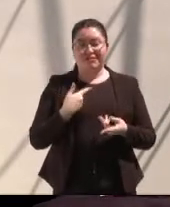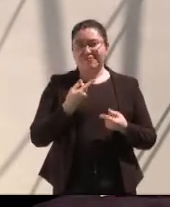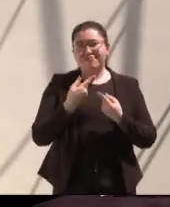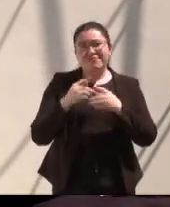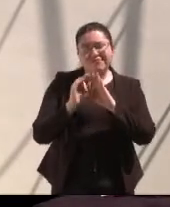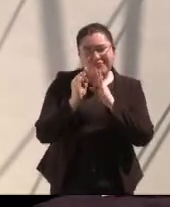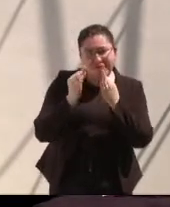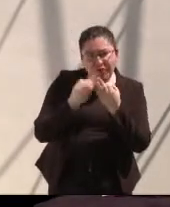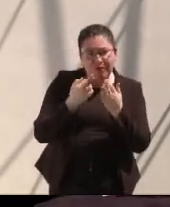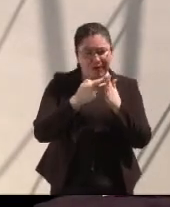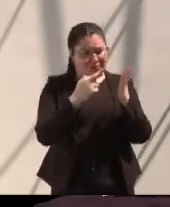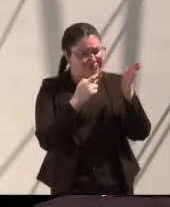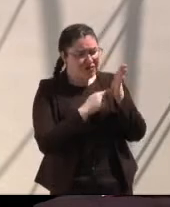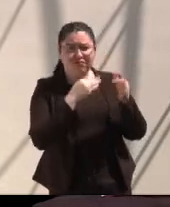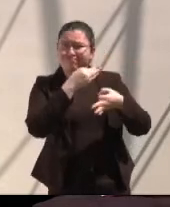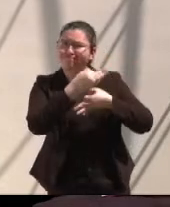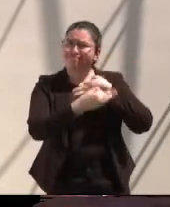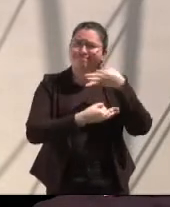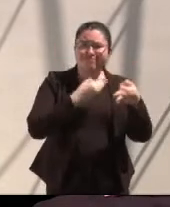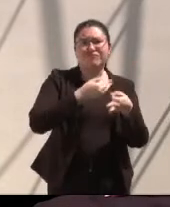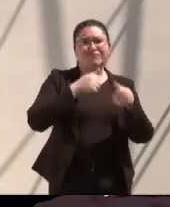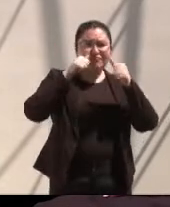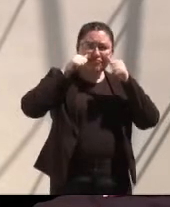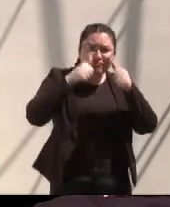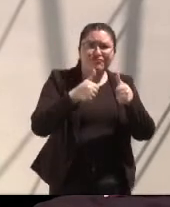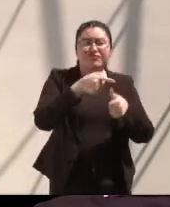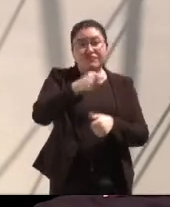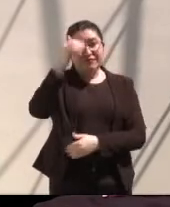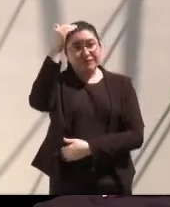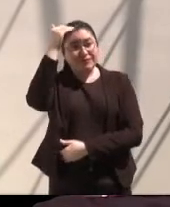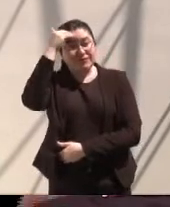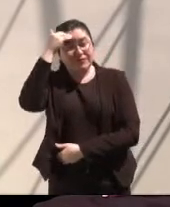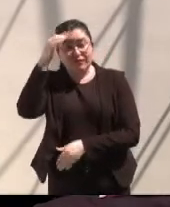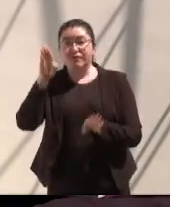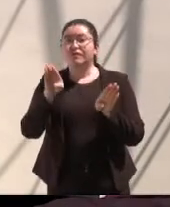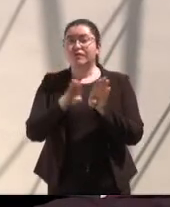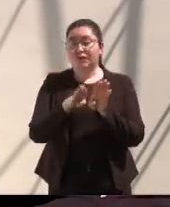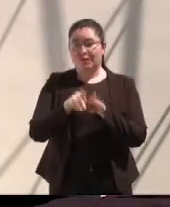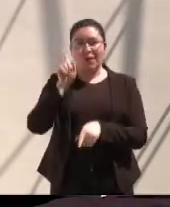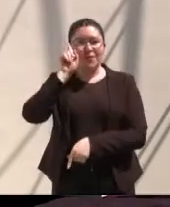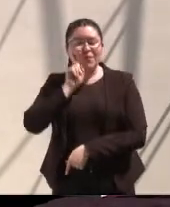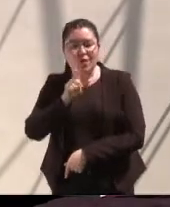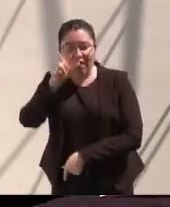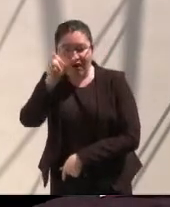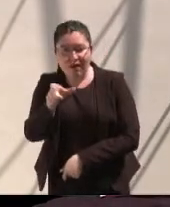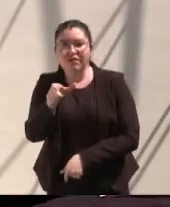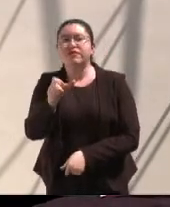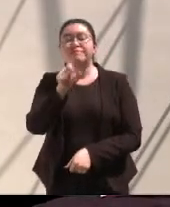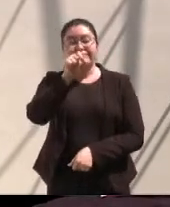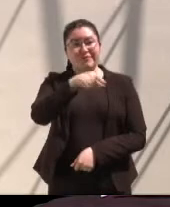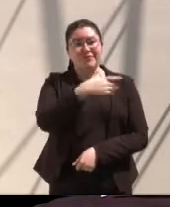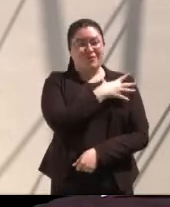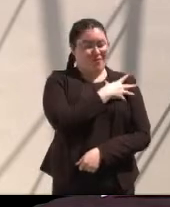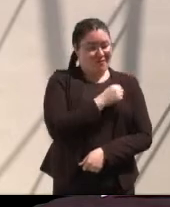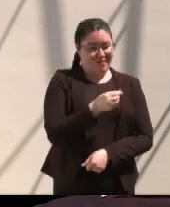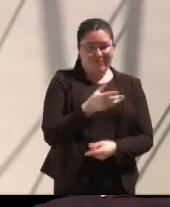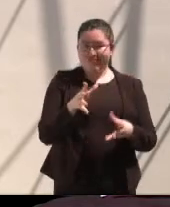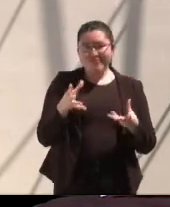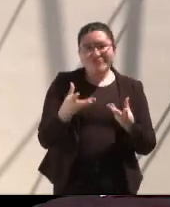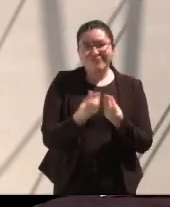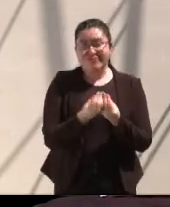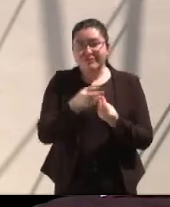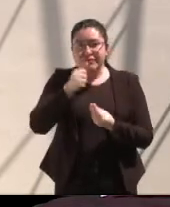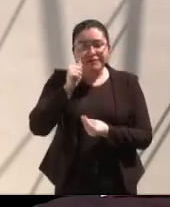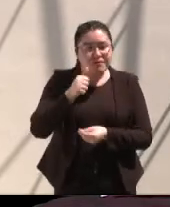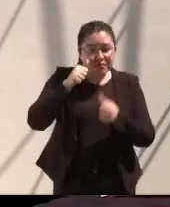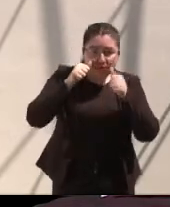protocolos, conociendo cómo se debe atender a una mujer, sus hijas y sus hijos cuando está viviendo algún tipo